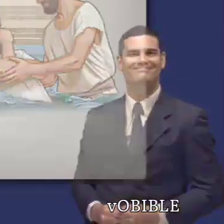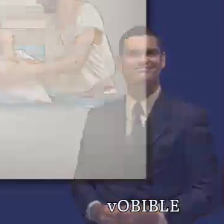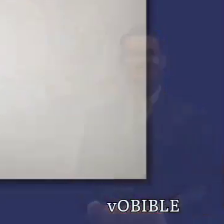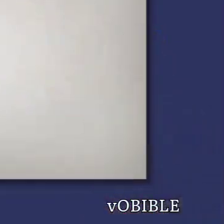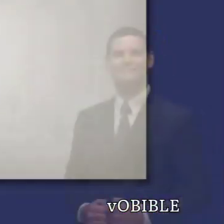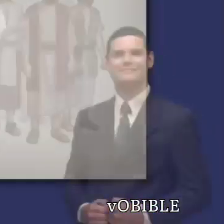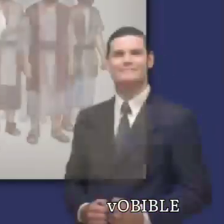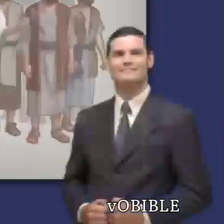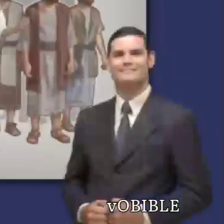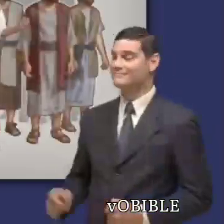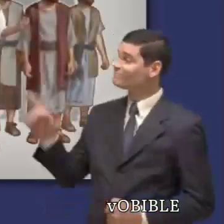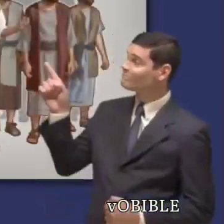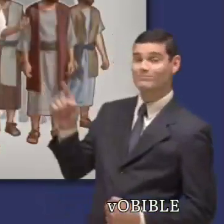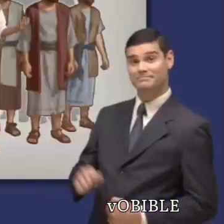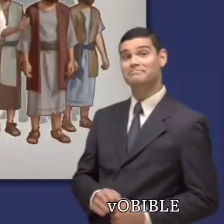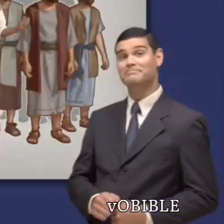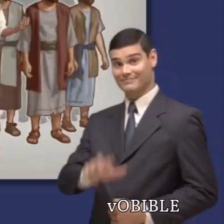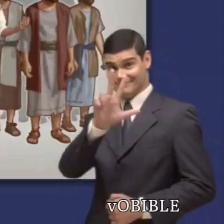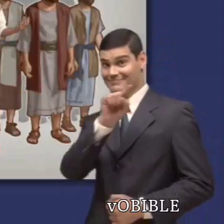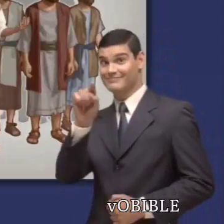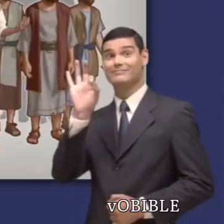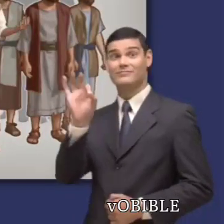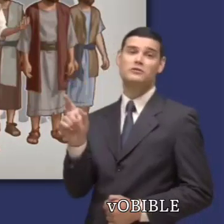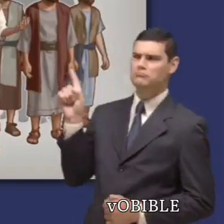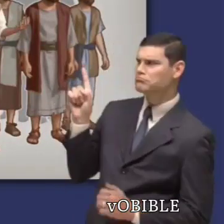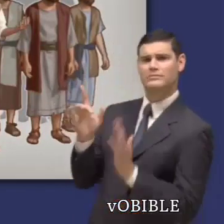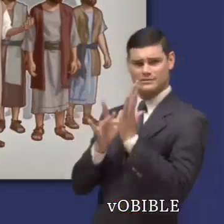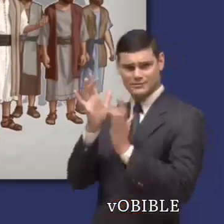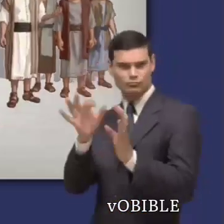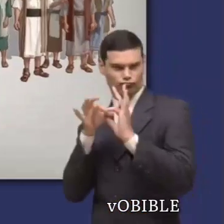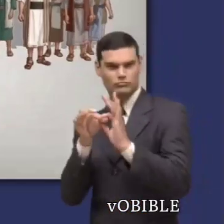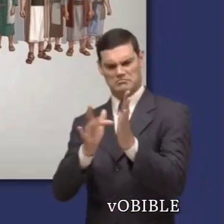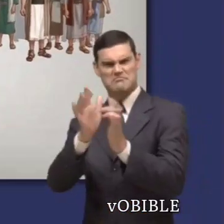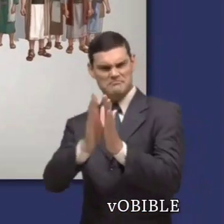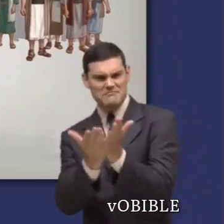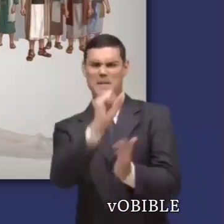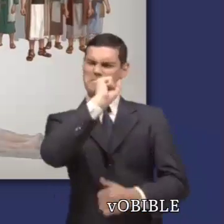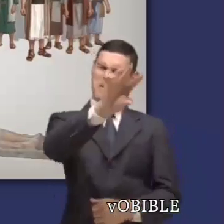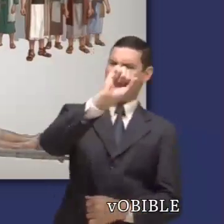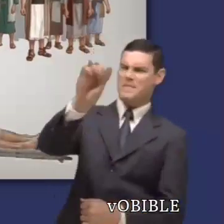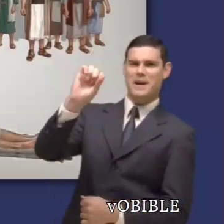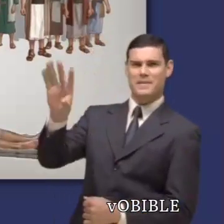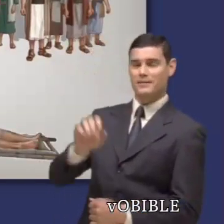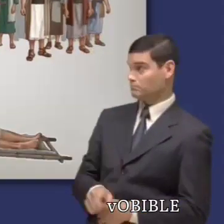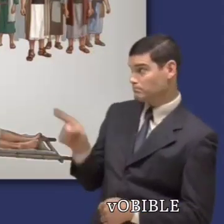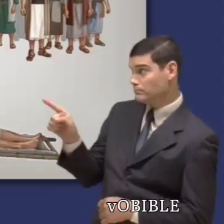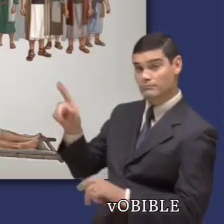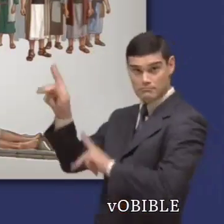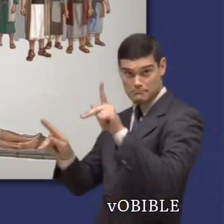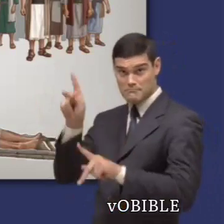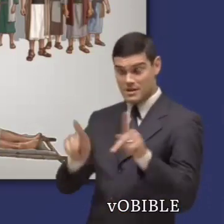personas. Los capítulos 3 a 9 relatan cómo los discípulos empiezan a predicar con entusiasmo y a